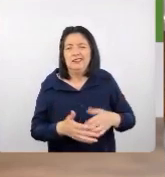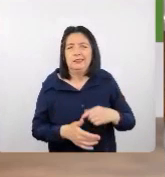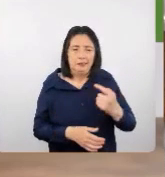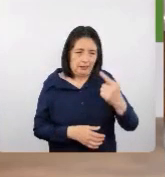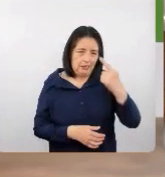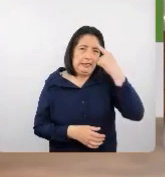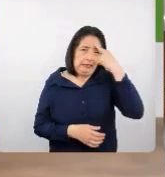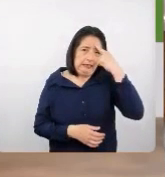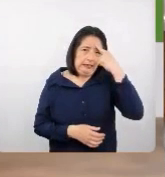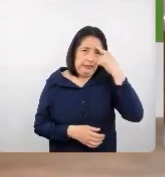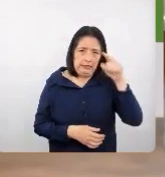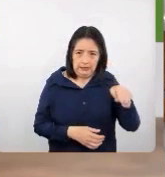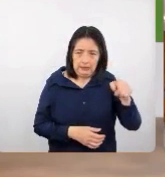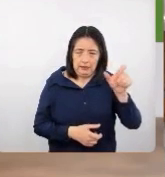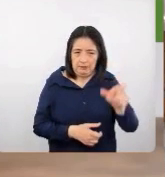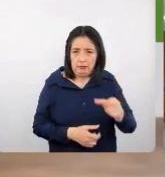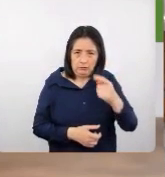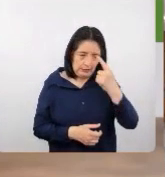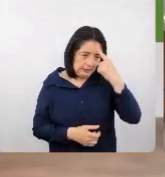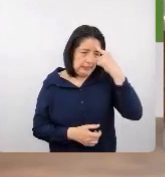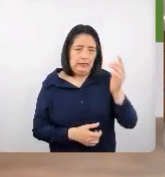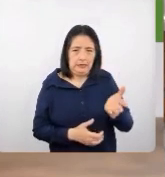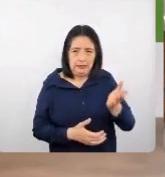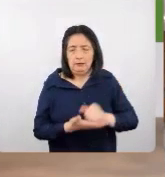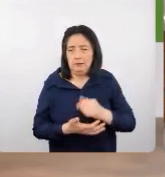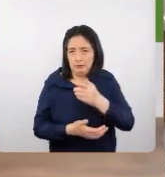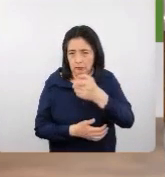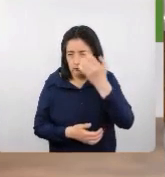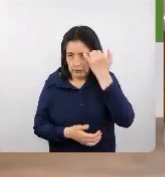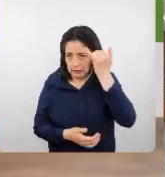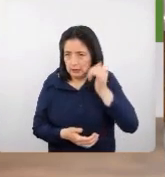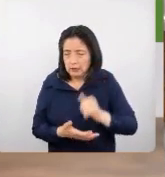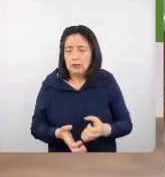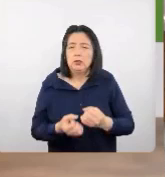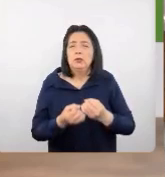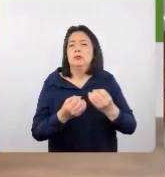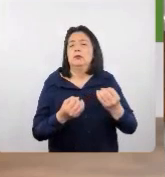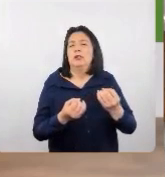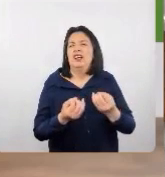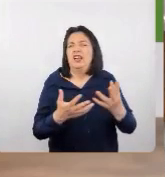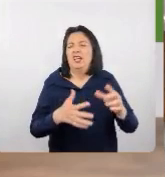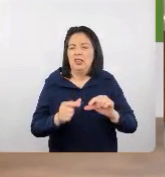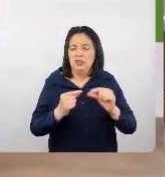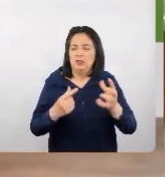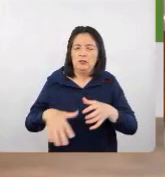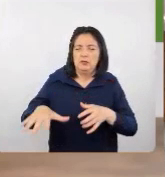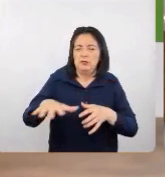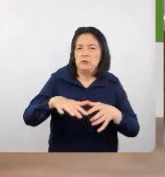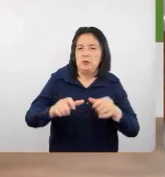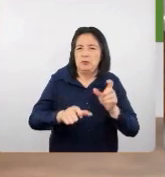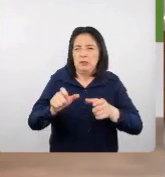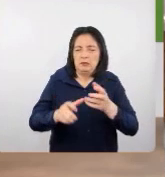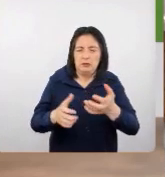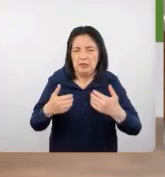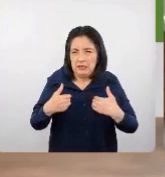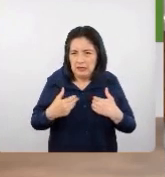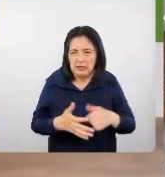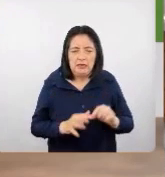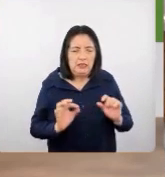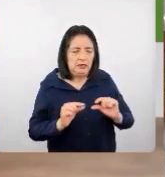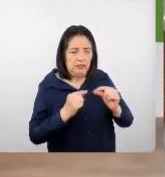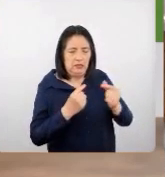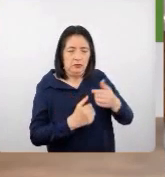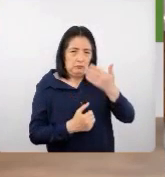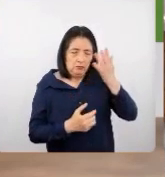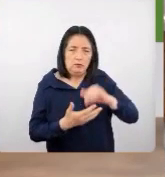India. Para que tengan una idea también con respecto a la población que nosotros tenemos en Emiratos Árabes Unidos, se tiene una estimación de que existen